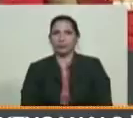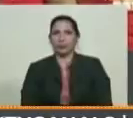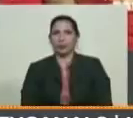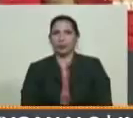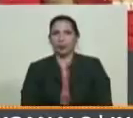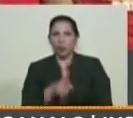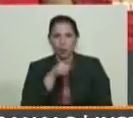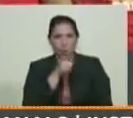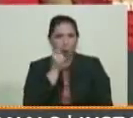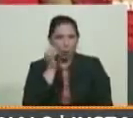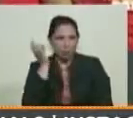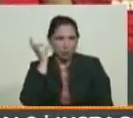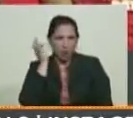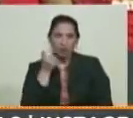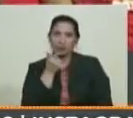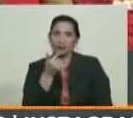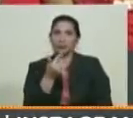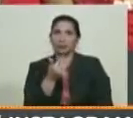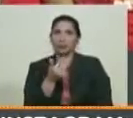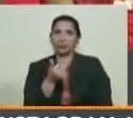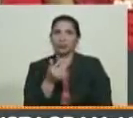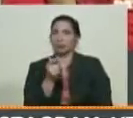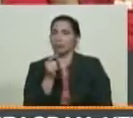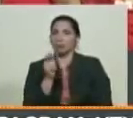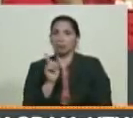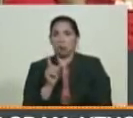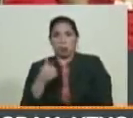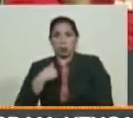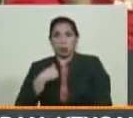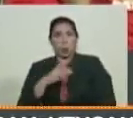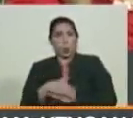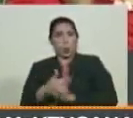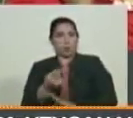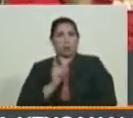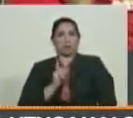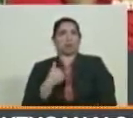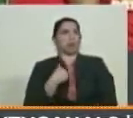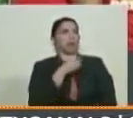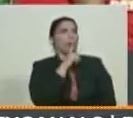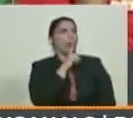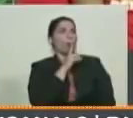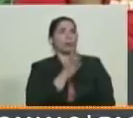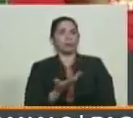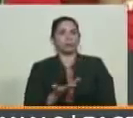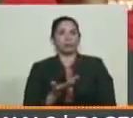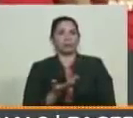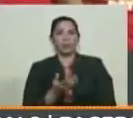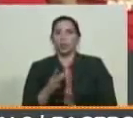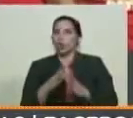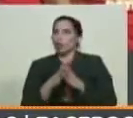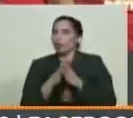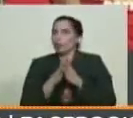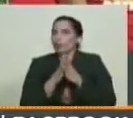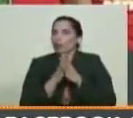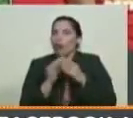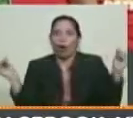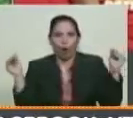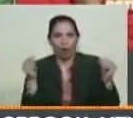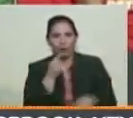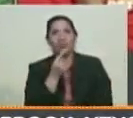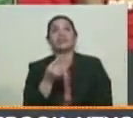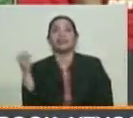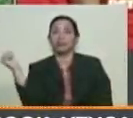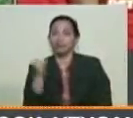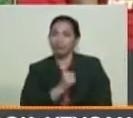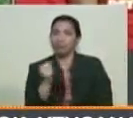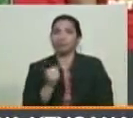diciendo que no tienen nada que ver, todo los implica, todos los indicios así lo señalan,